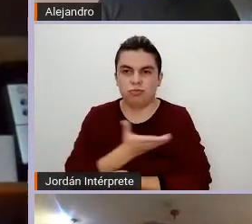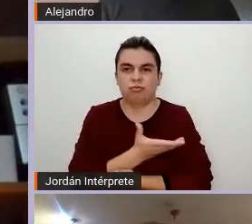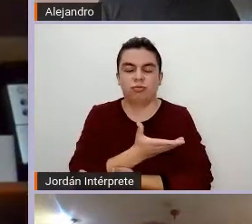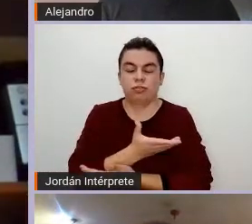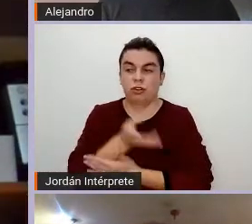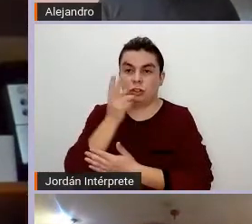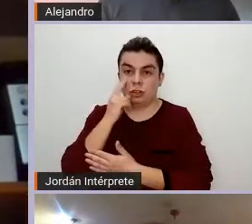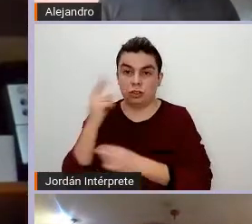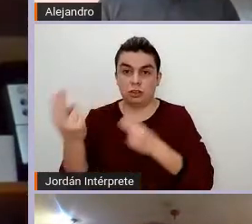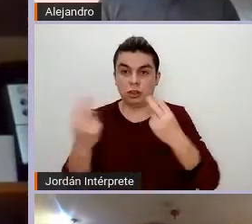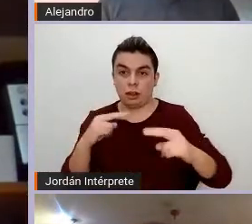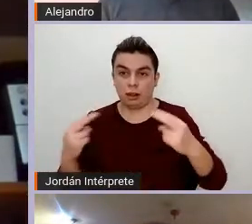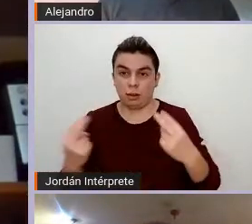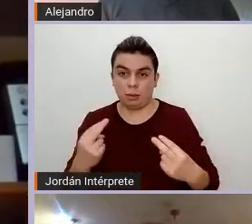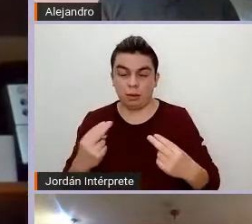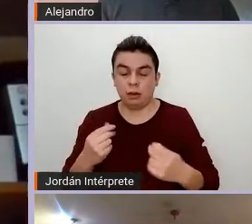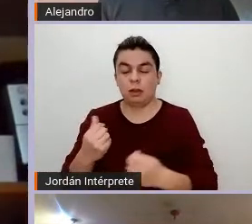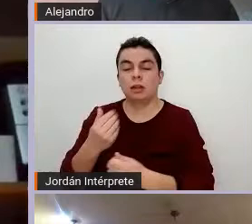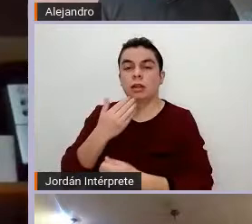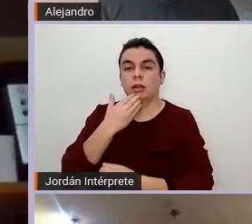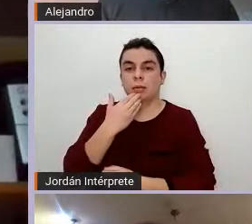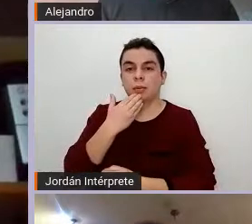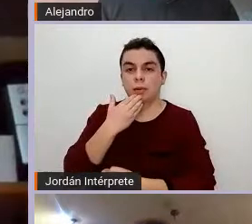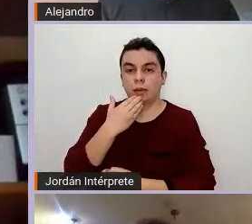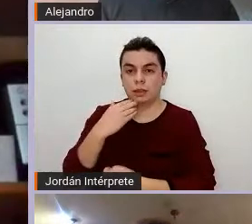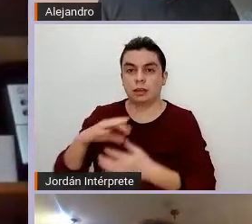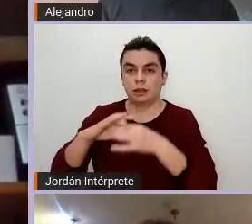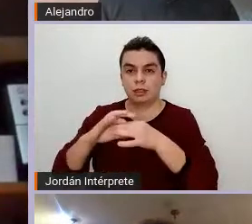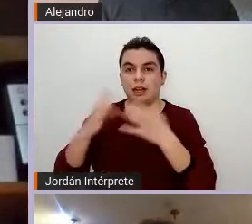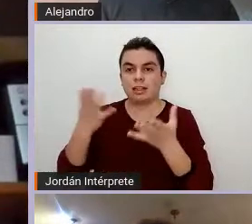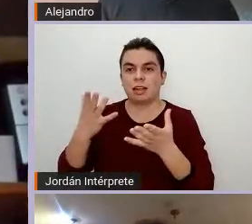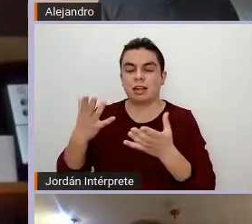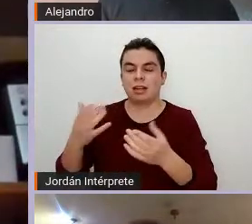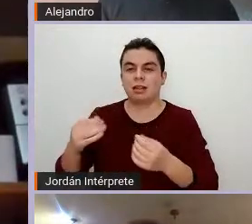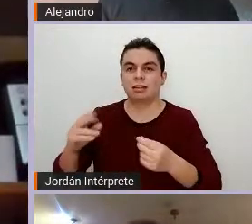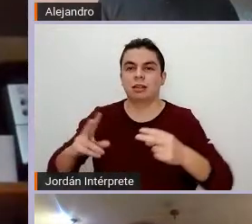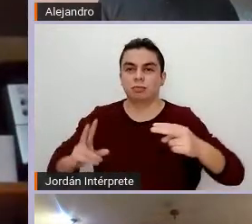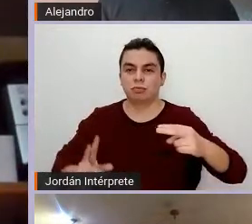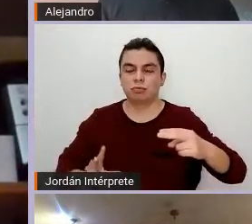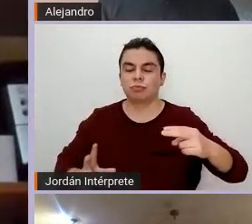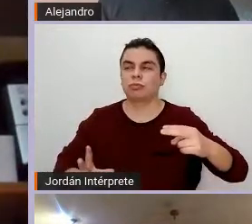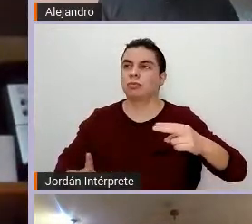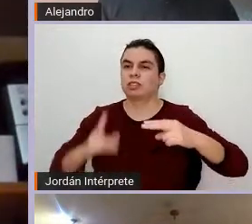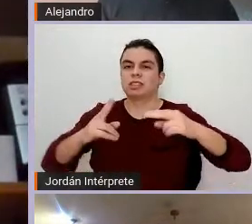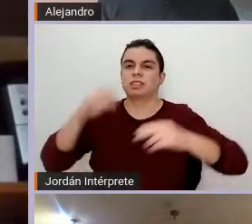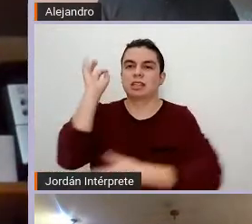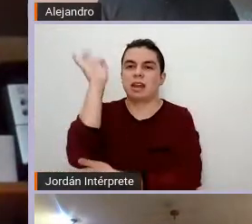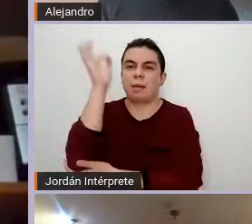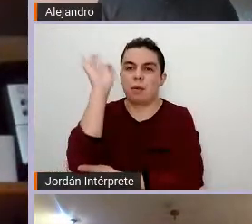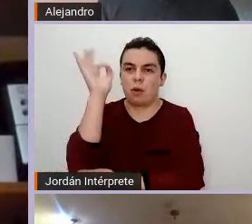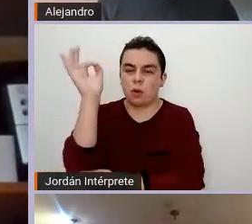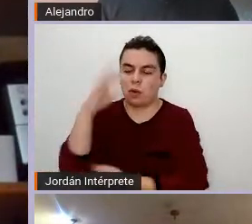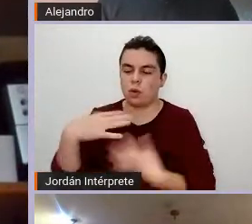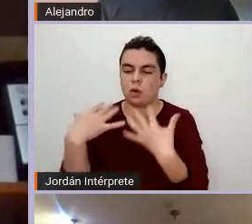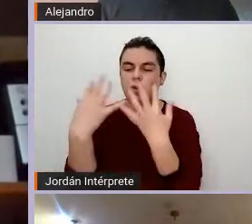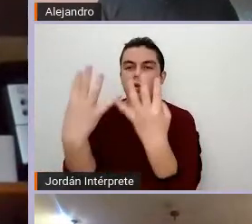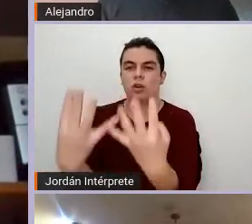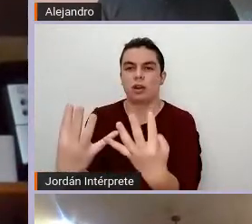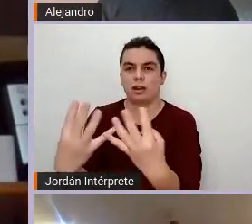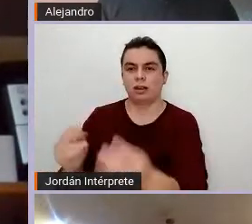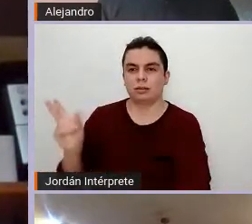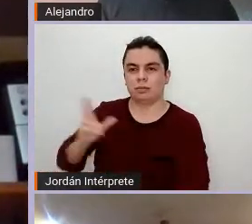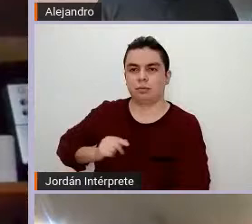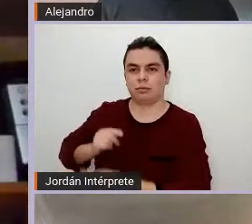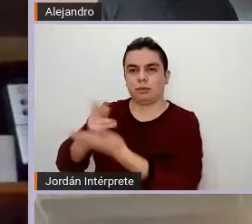están aquí con nosotros en esta ceremonia de premiación de la segunda versión del Premio Tesis Violeta Parra. Agradecer además a